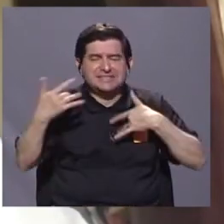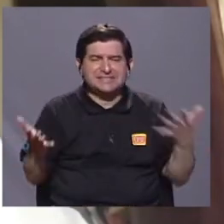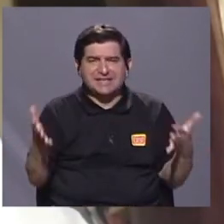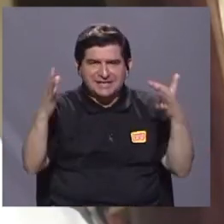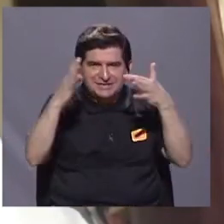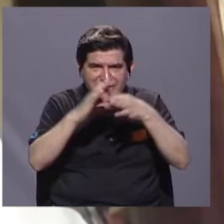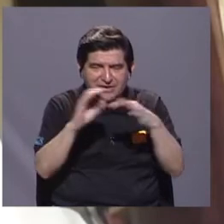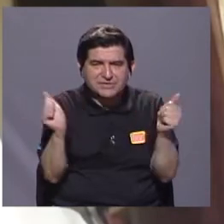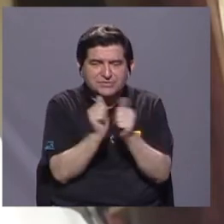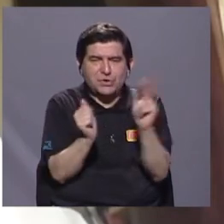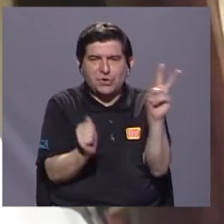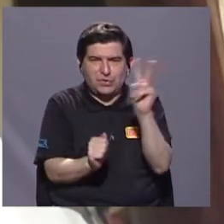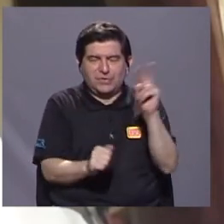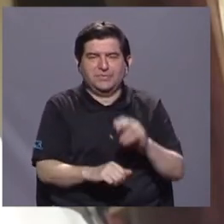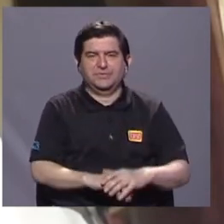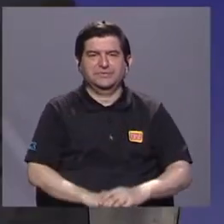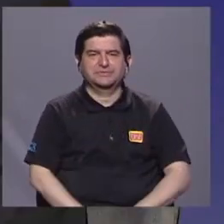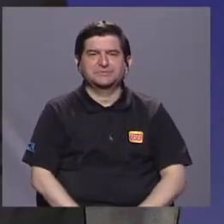relacionándose con el virus.